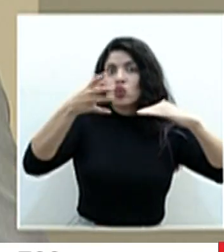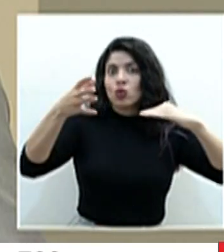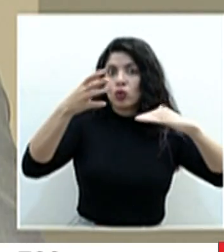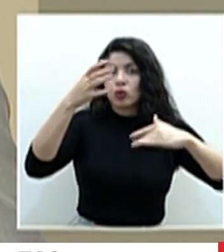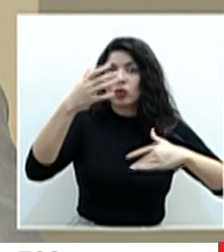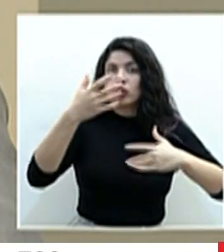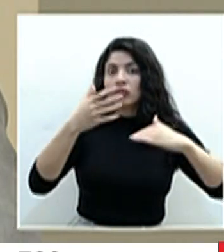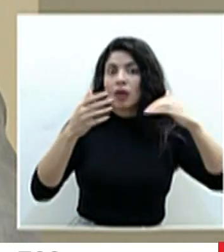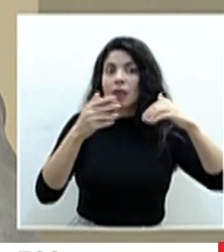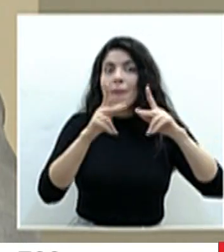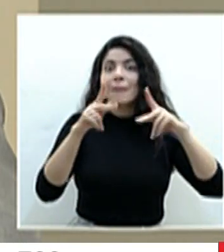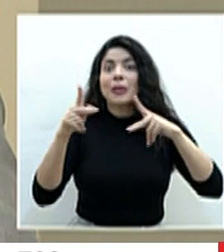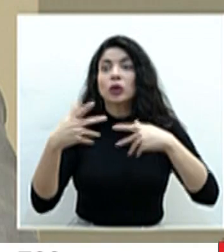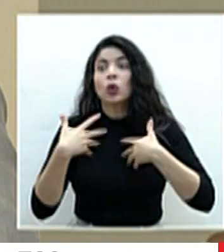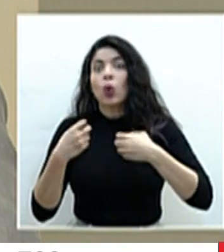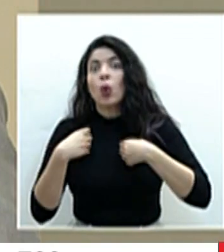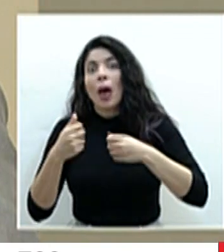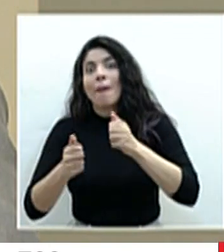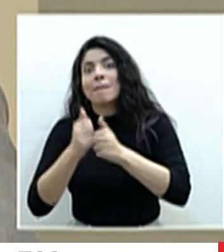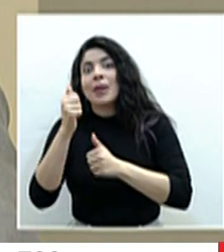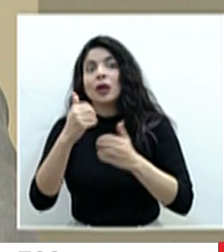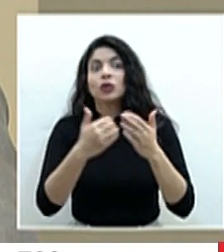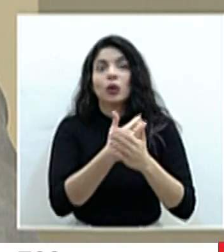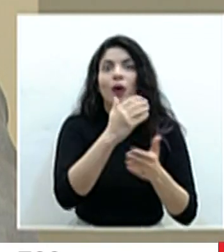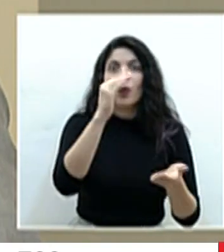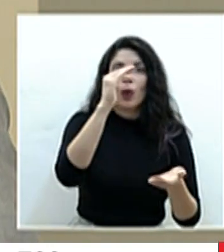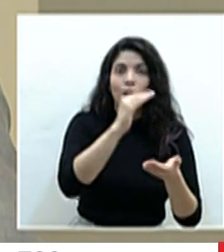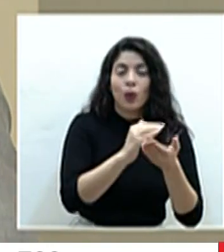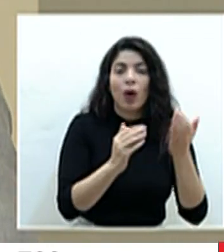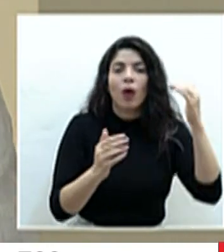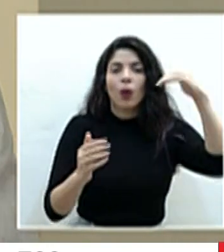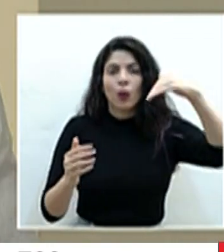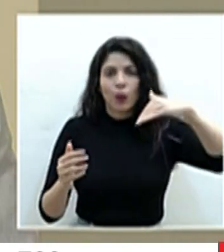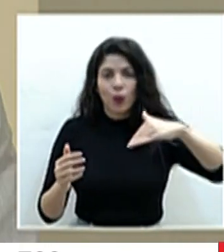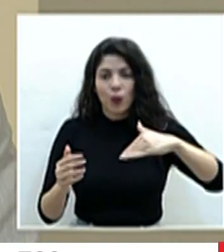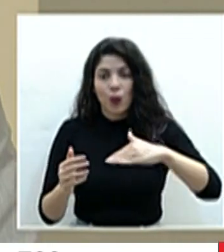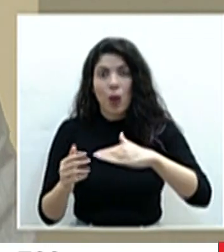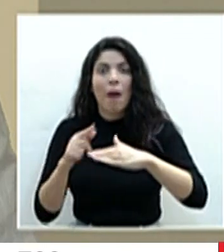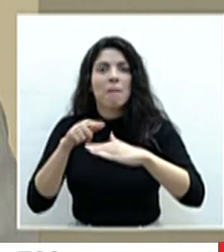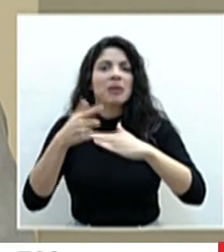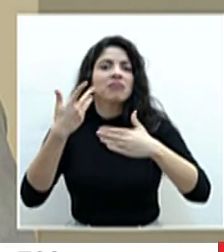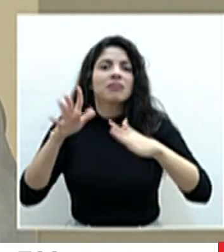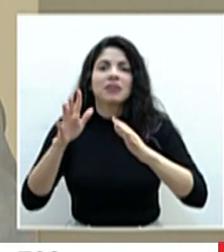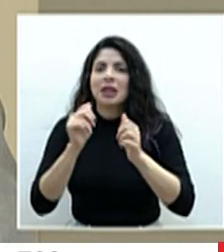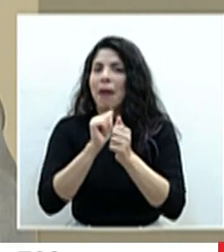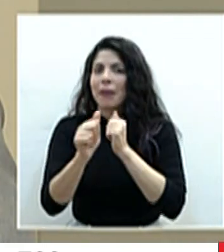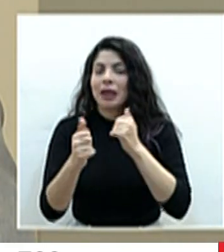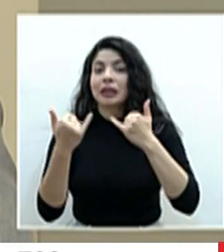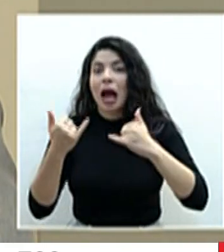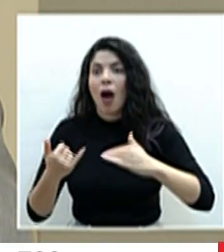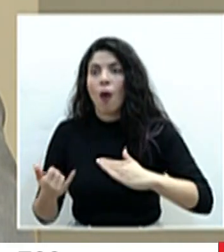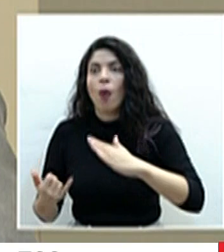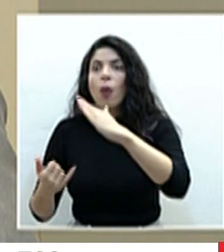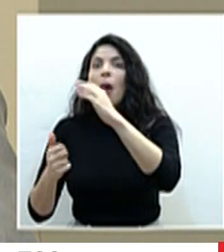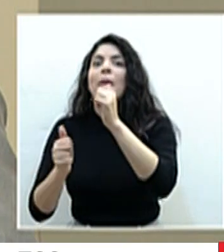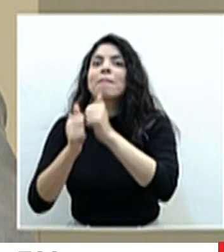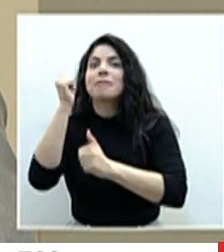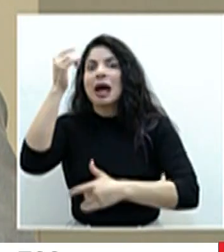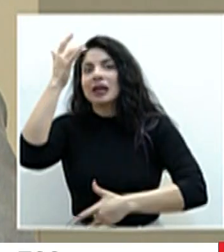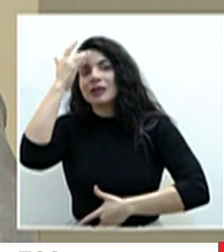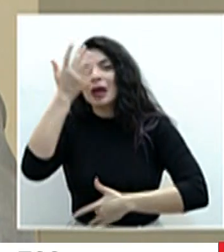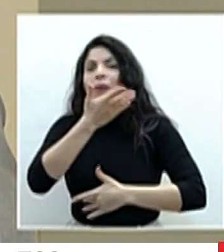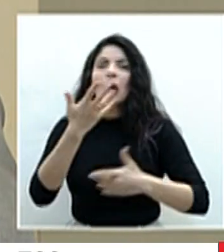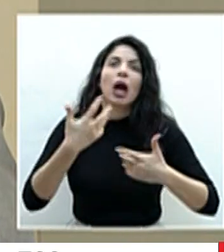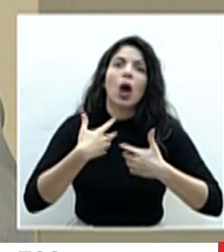casos recuperados versus casos nuevos, y ese estatus pues ya lo perdimos. En este momento estamos teniendo más casos nuevos versus casos recuperados, y eso